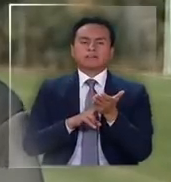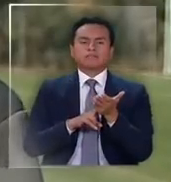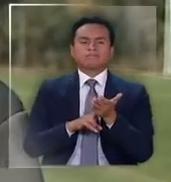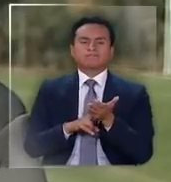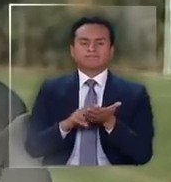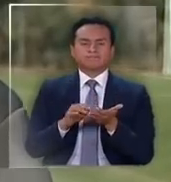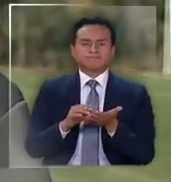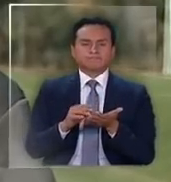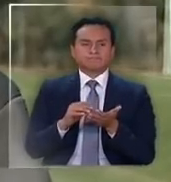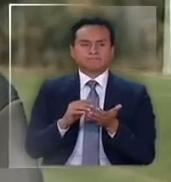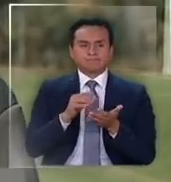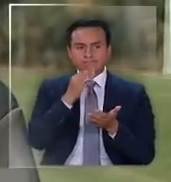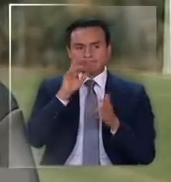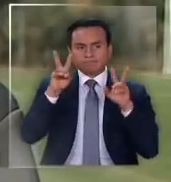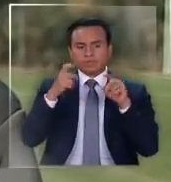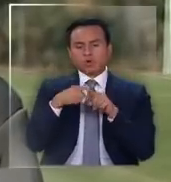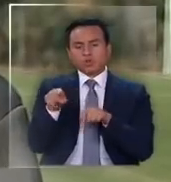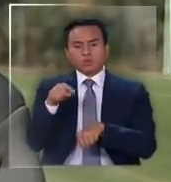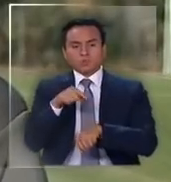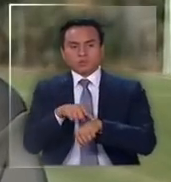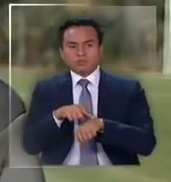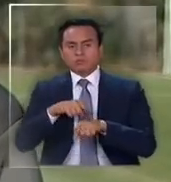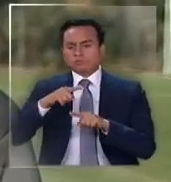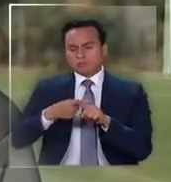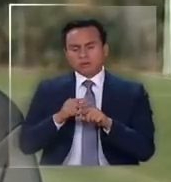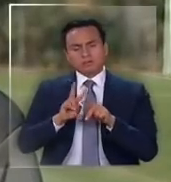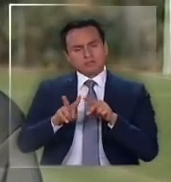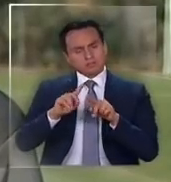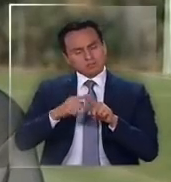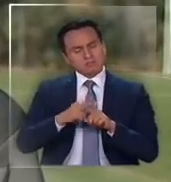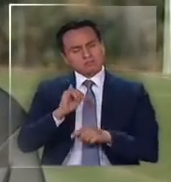Si pasaría por otro momento, lo volvería a hacer.